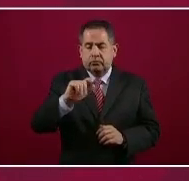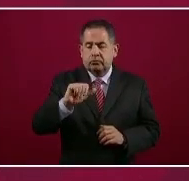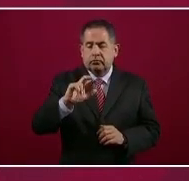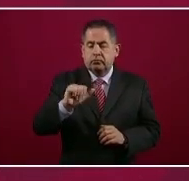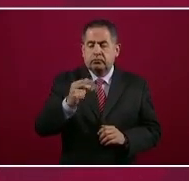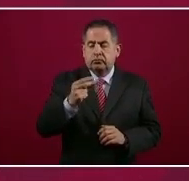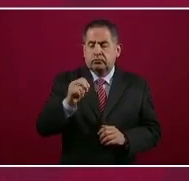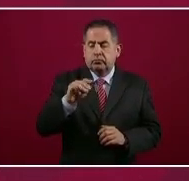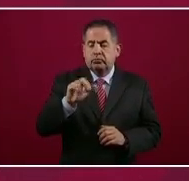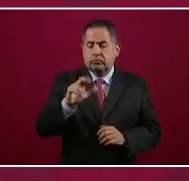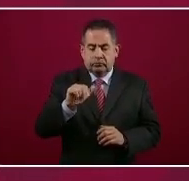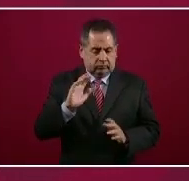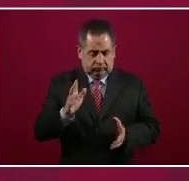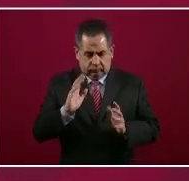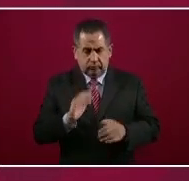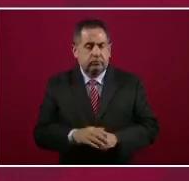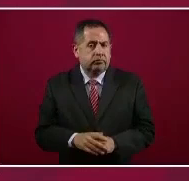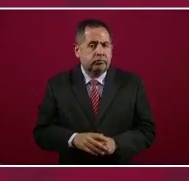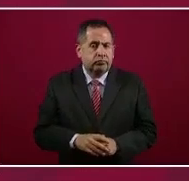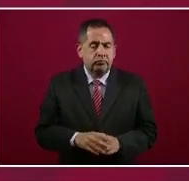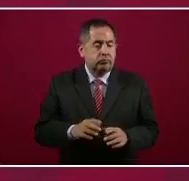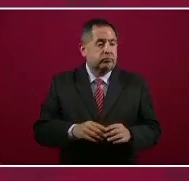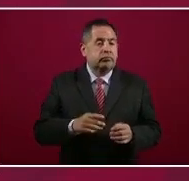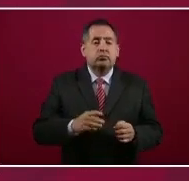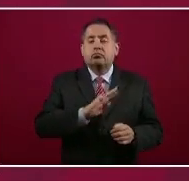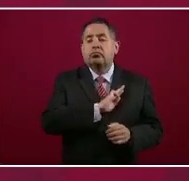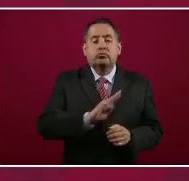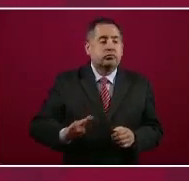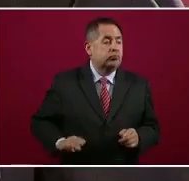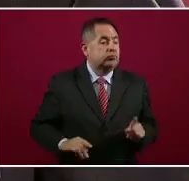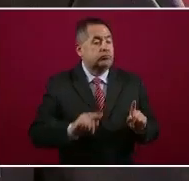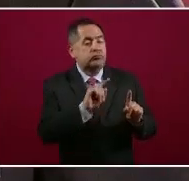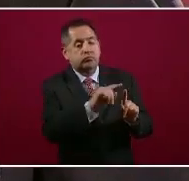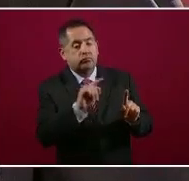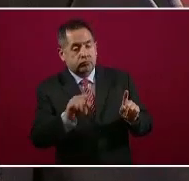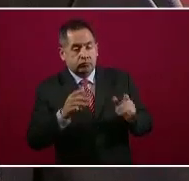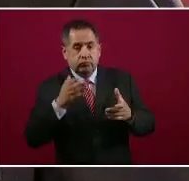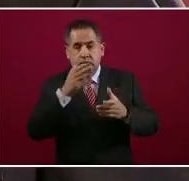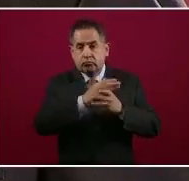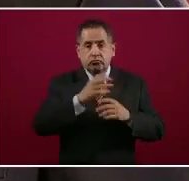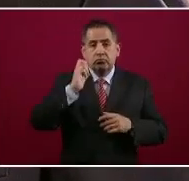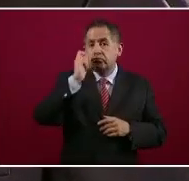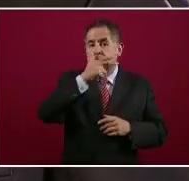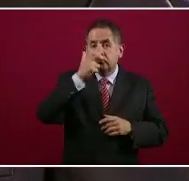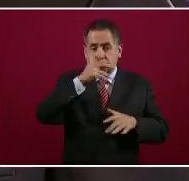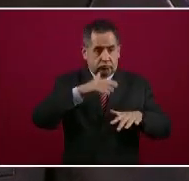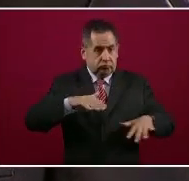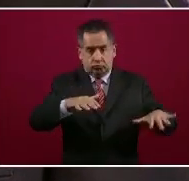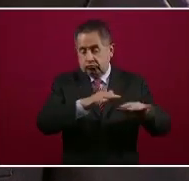los principales municipios de la sierra de chihuahua